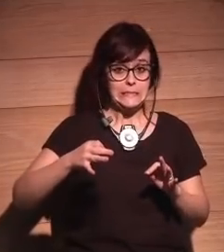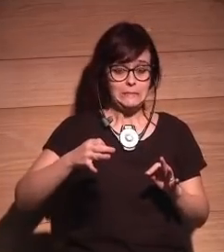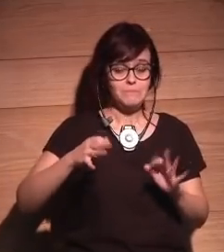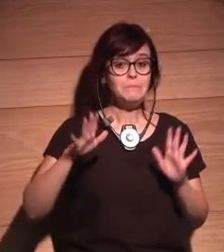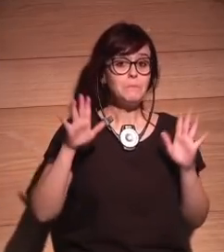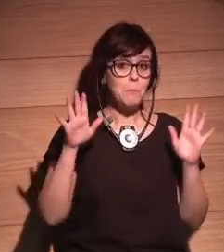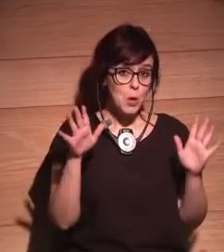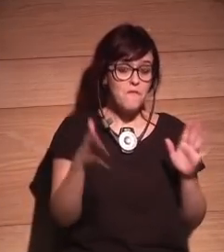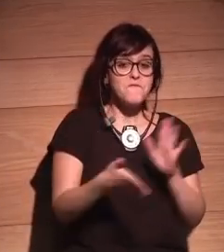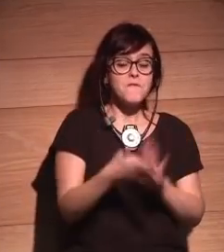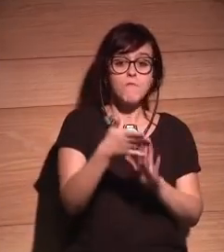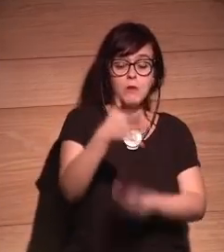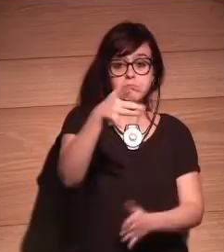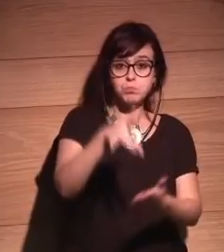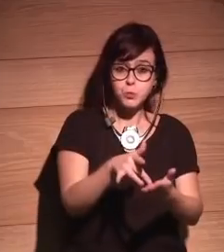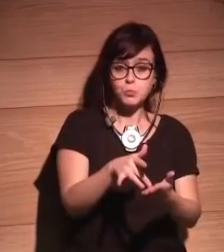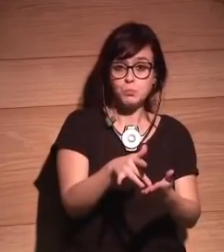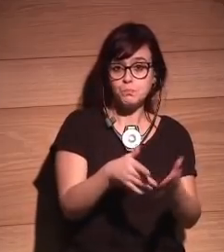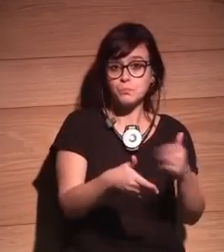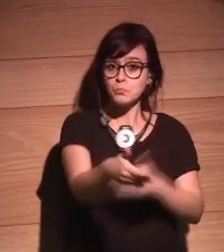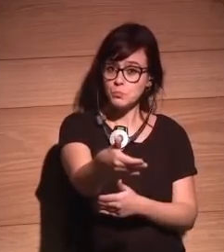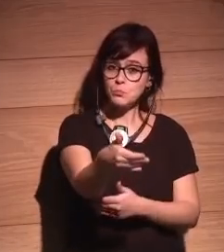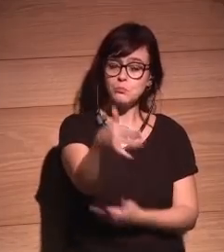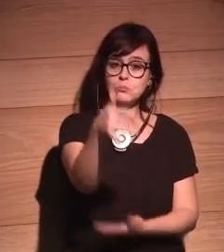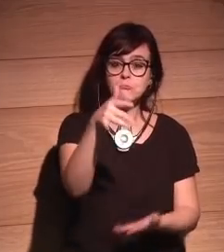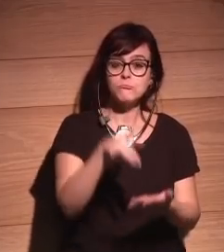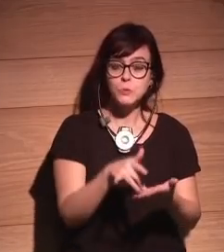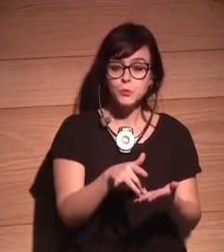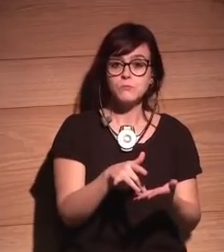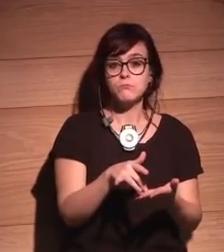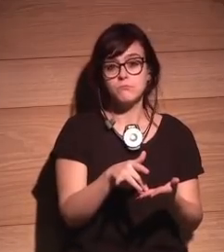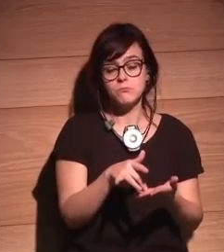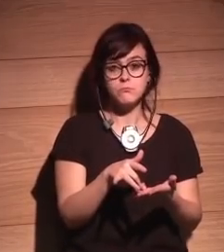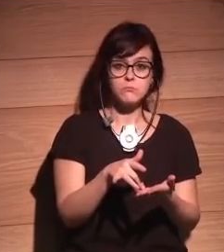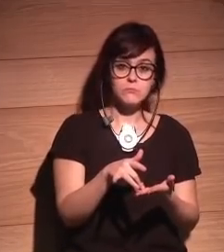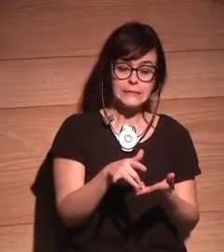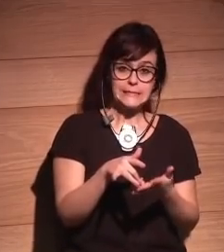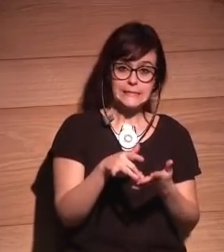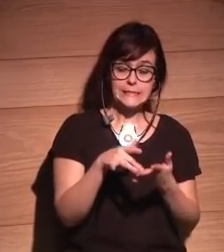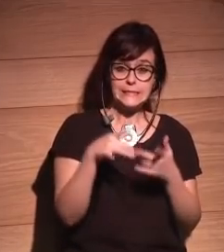pero sí creo que si conseguimos movilizar